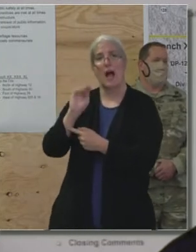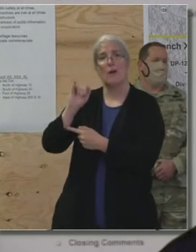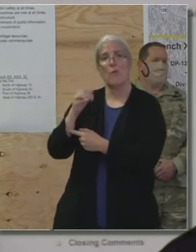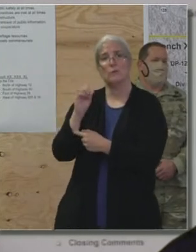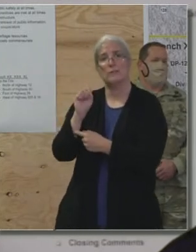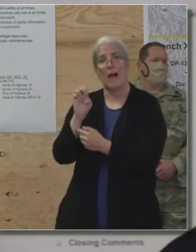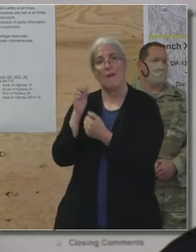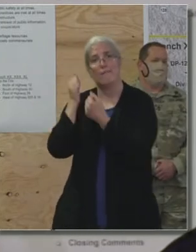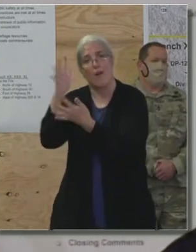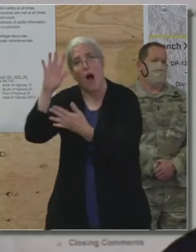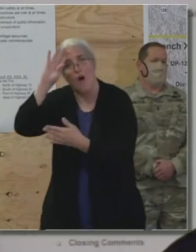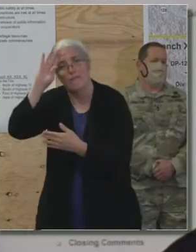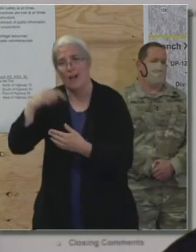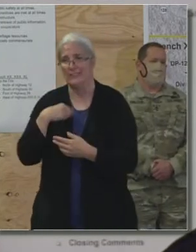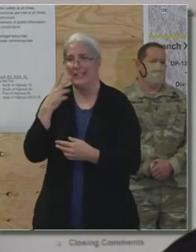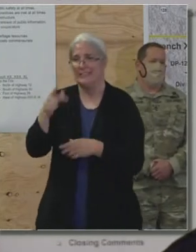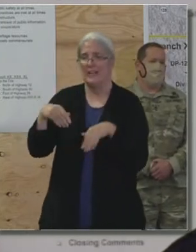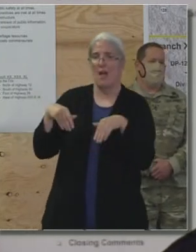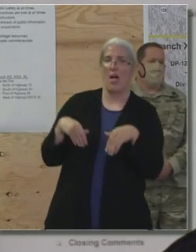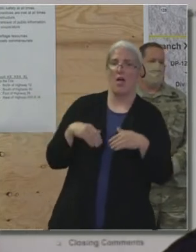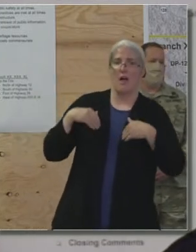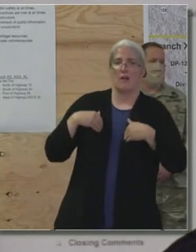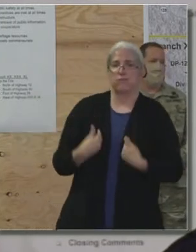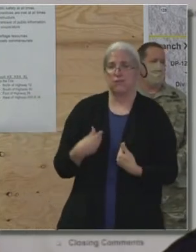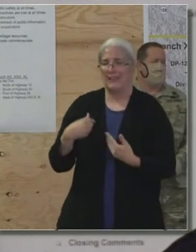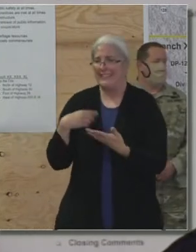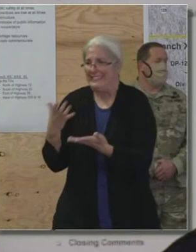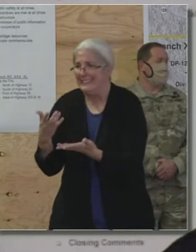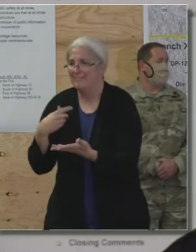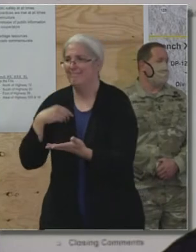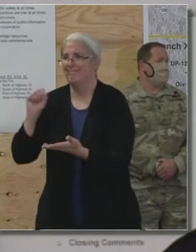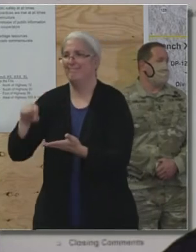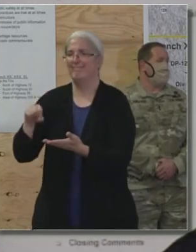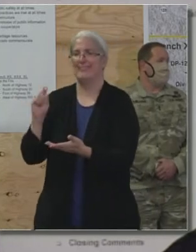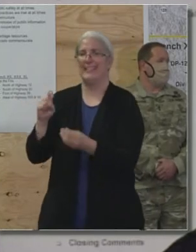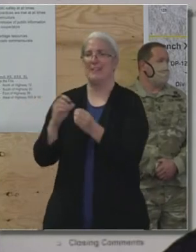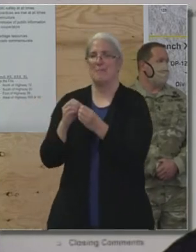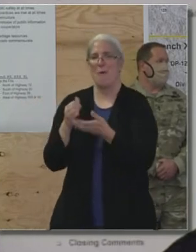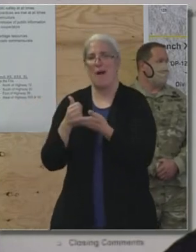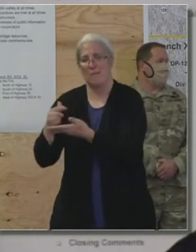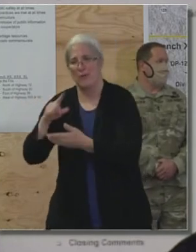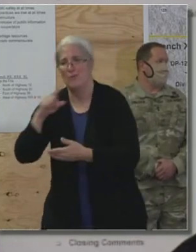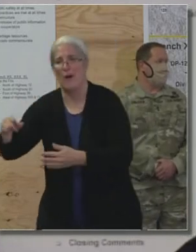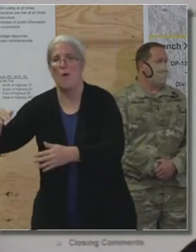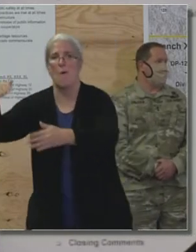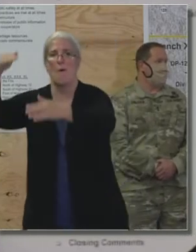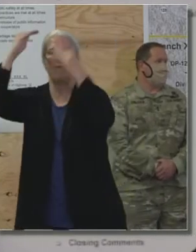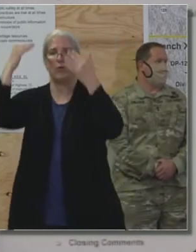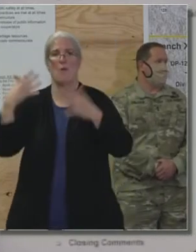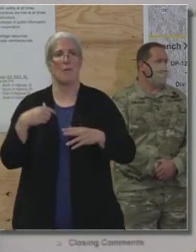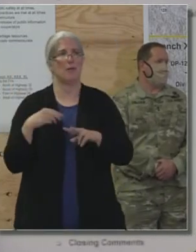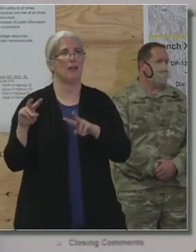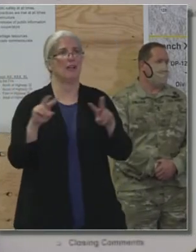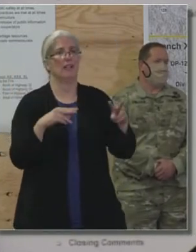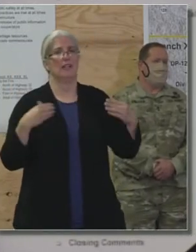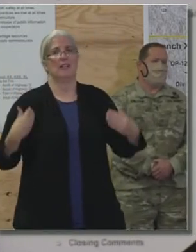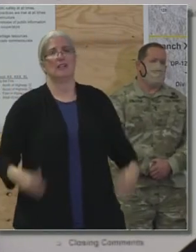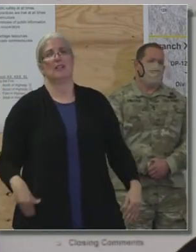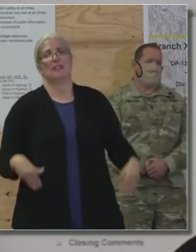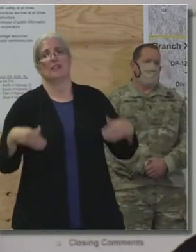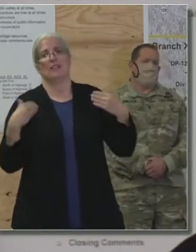fatiga dijimos diciendo necesitamos más apoyo me decían estaban abrumados por lo que vieron dijeron